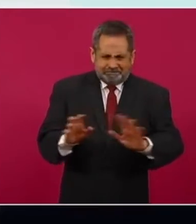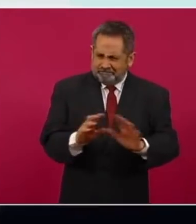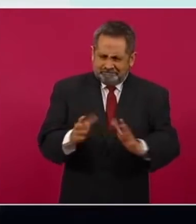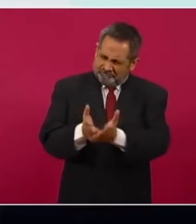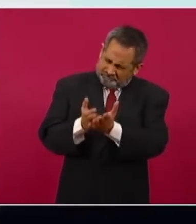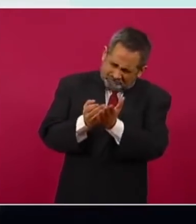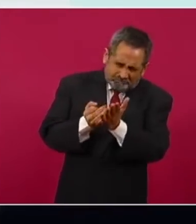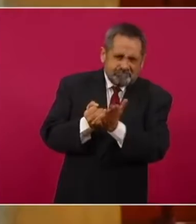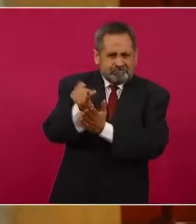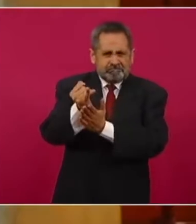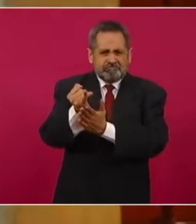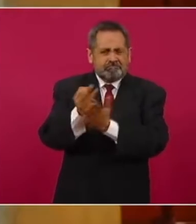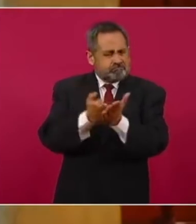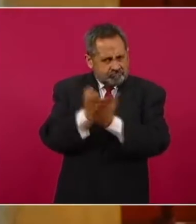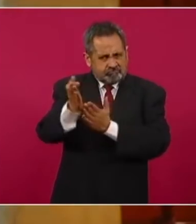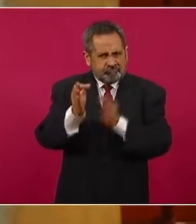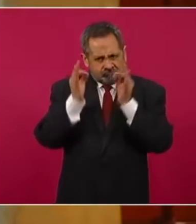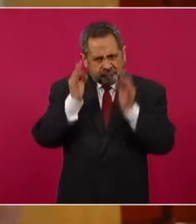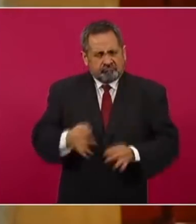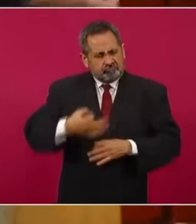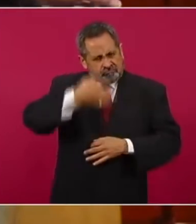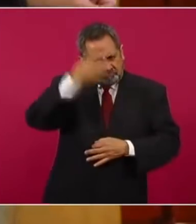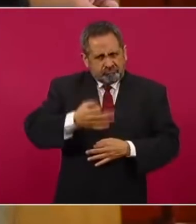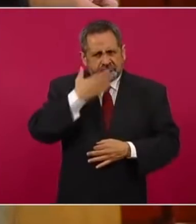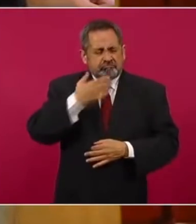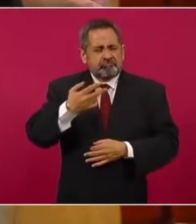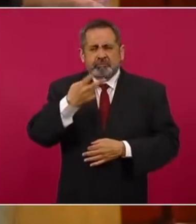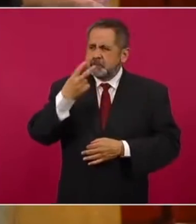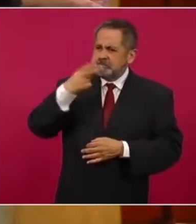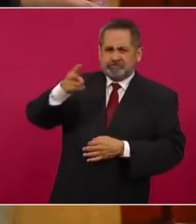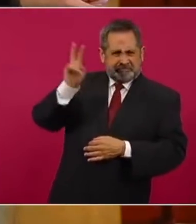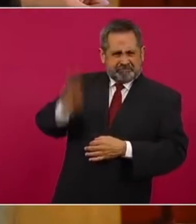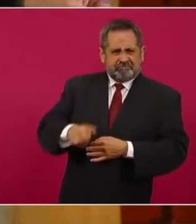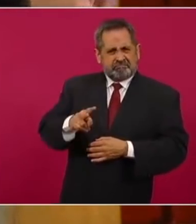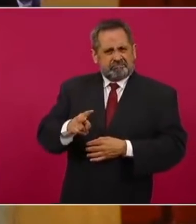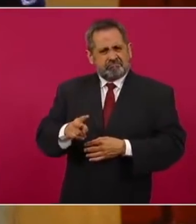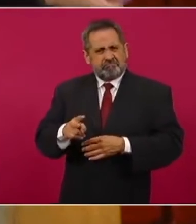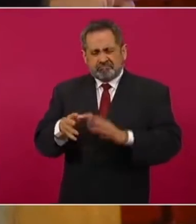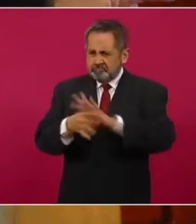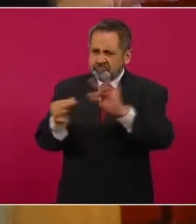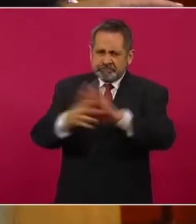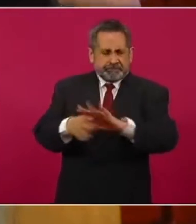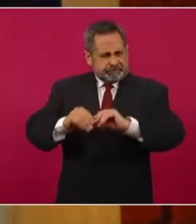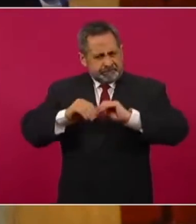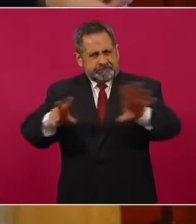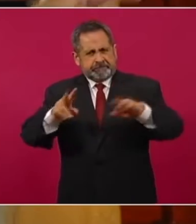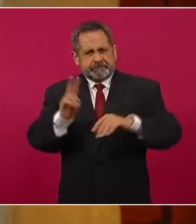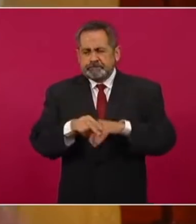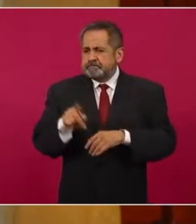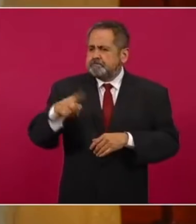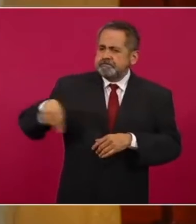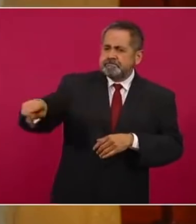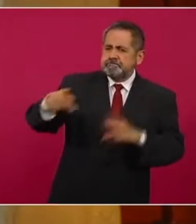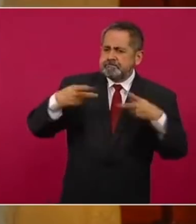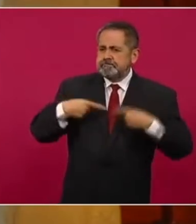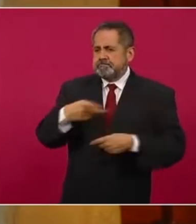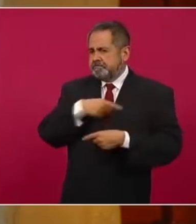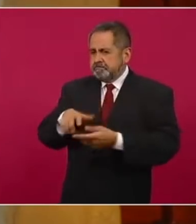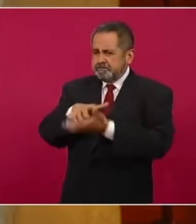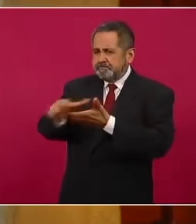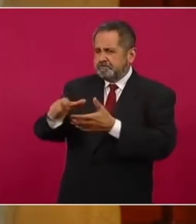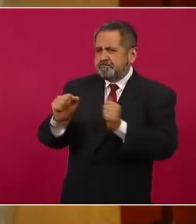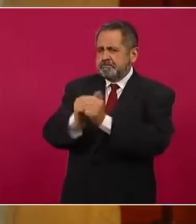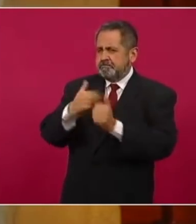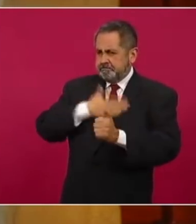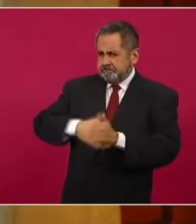Si somos auténticos, si hablamos con la verdad y nos pronunciamos por los pobres y por la